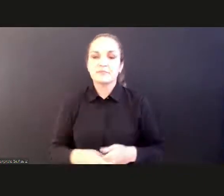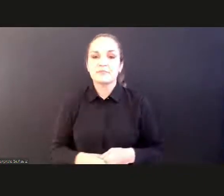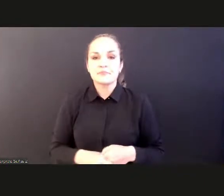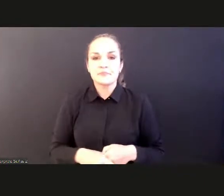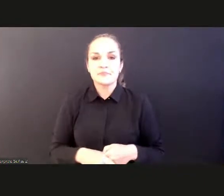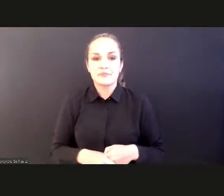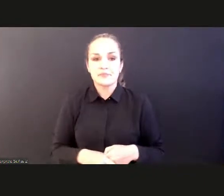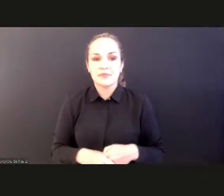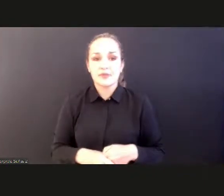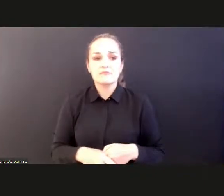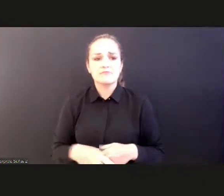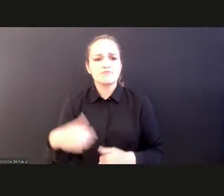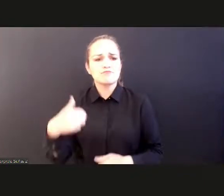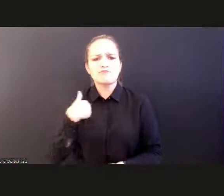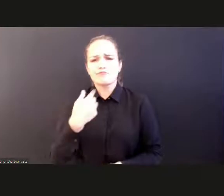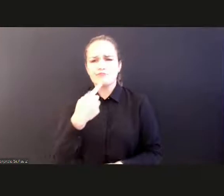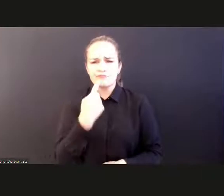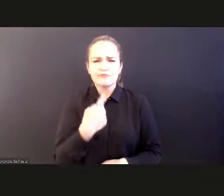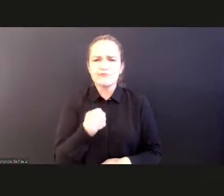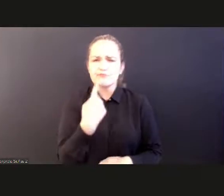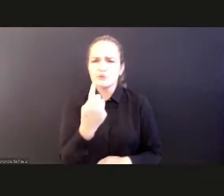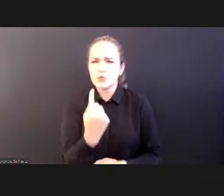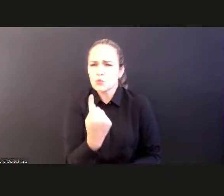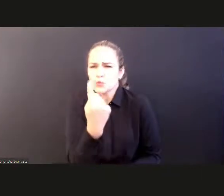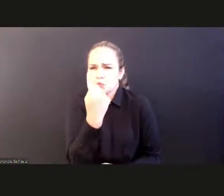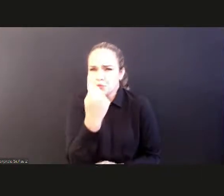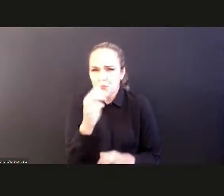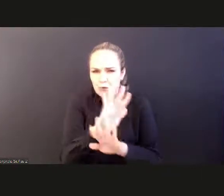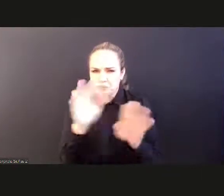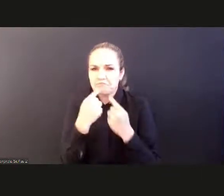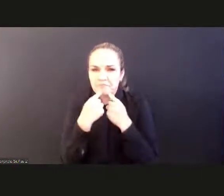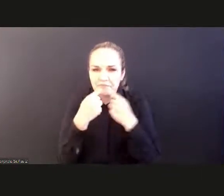Yo solamente quiero mencionar una cosa.